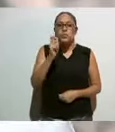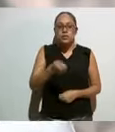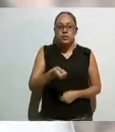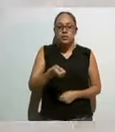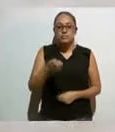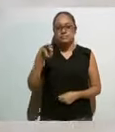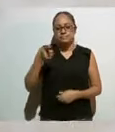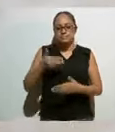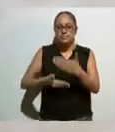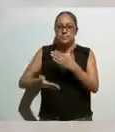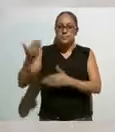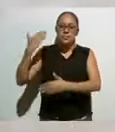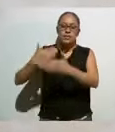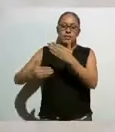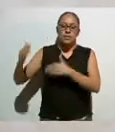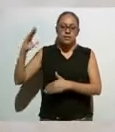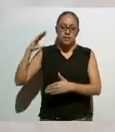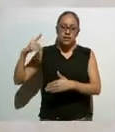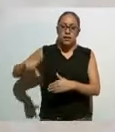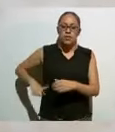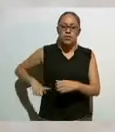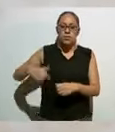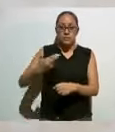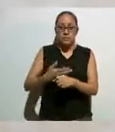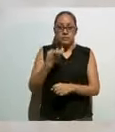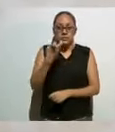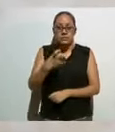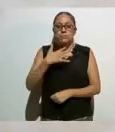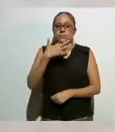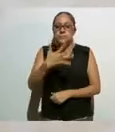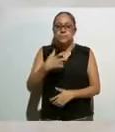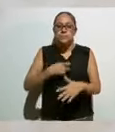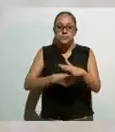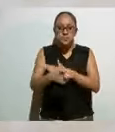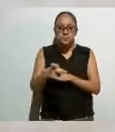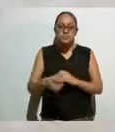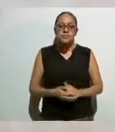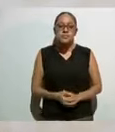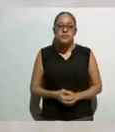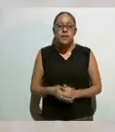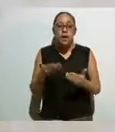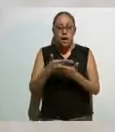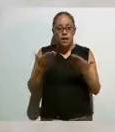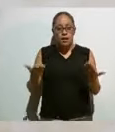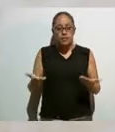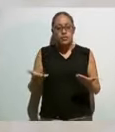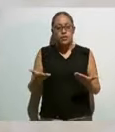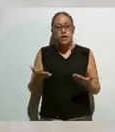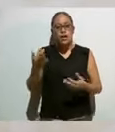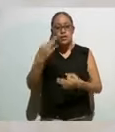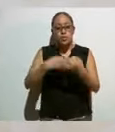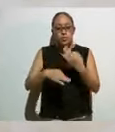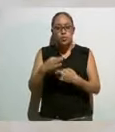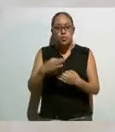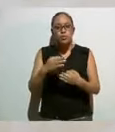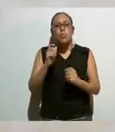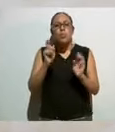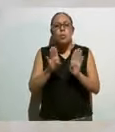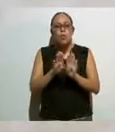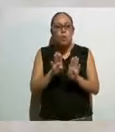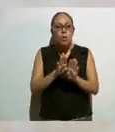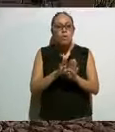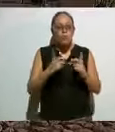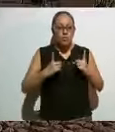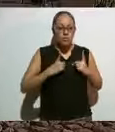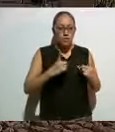al régimen caduco de corrupción y de privilegios. Ahora todo es directo al